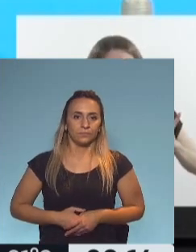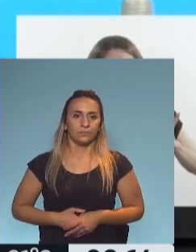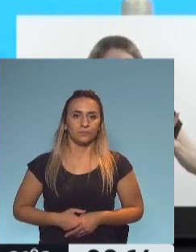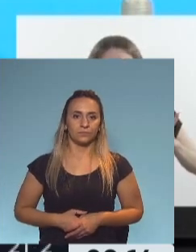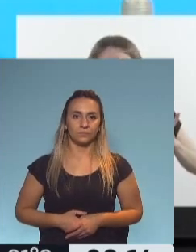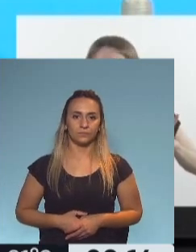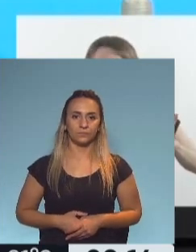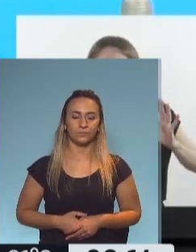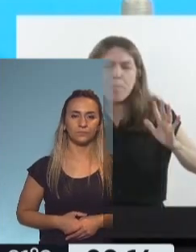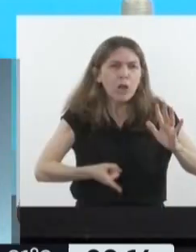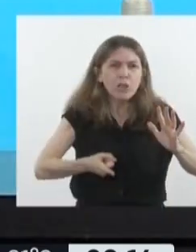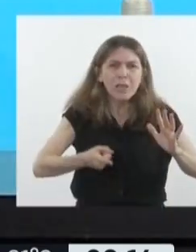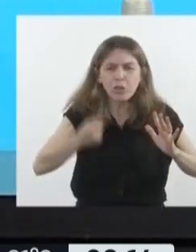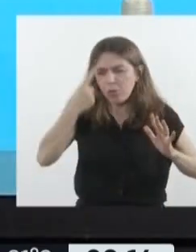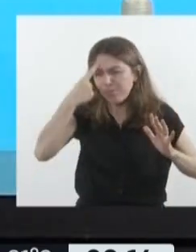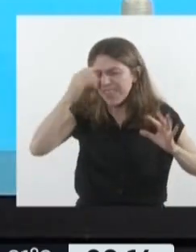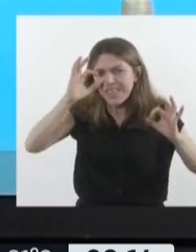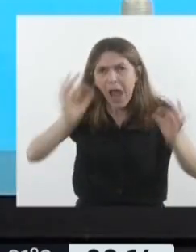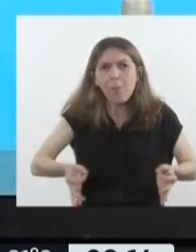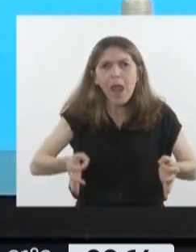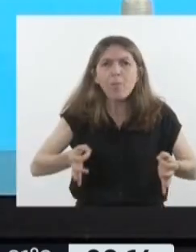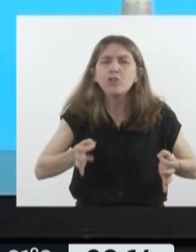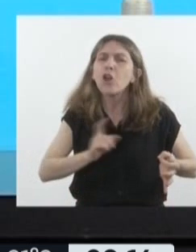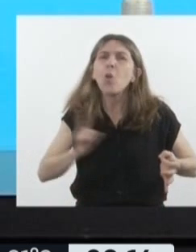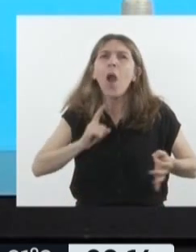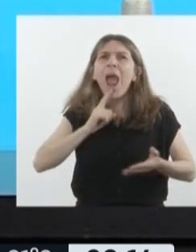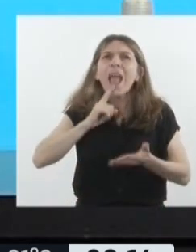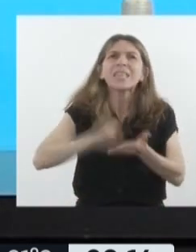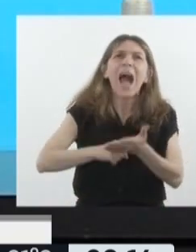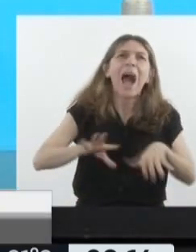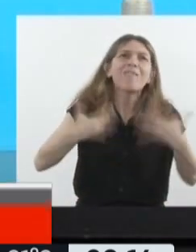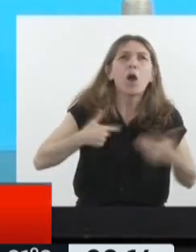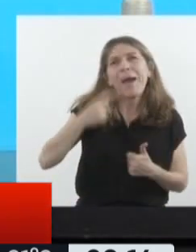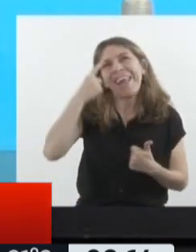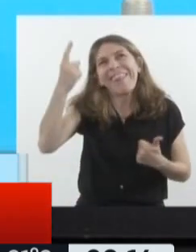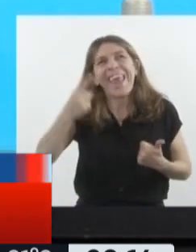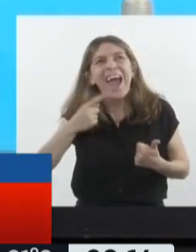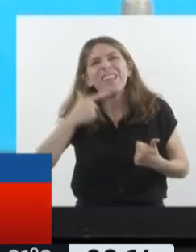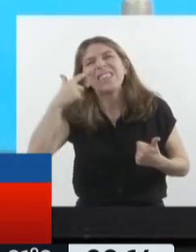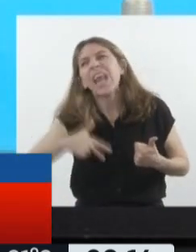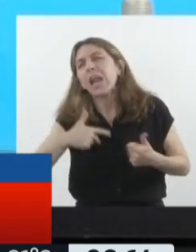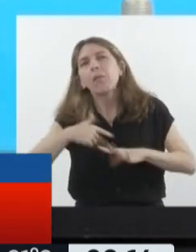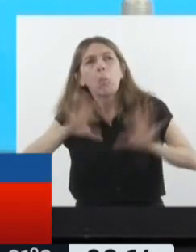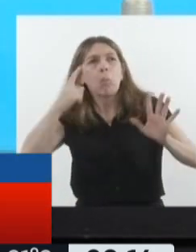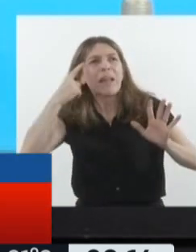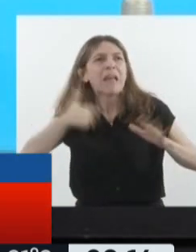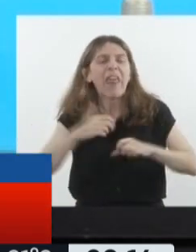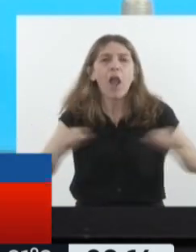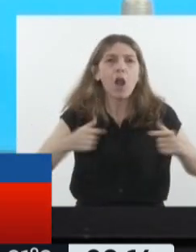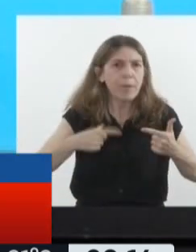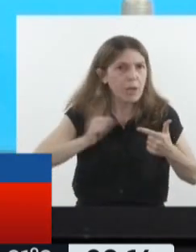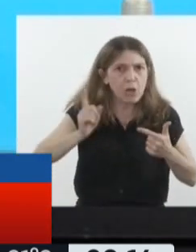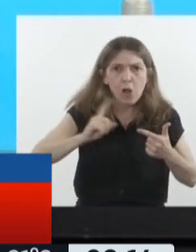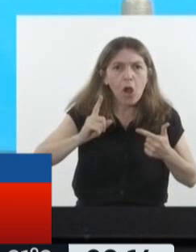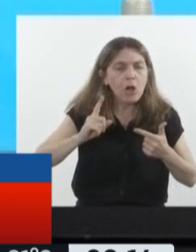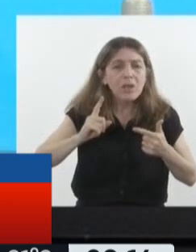absoluta convicción de que no son medidas ni antojadizas ni improvisadas y que tienen que ver con el